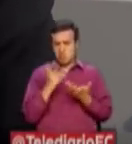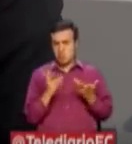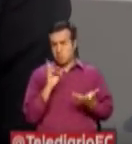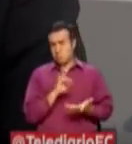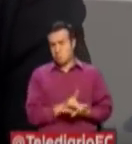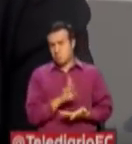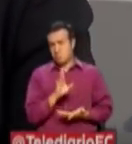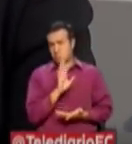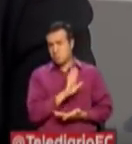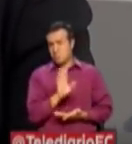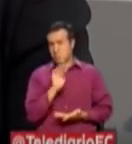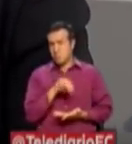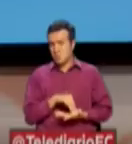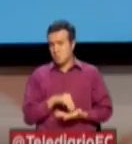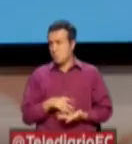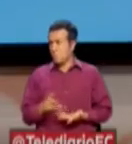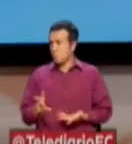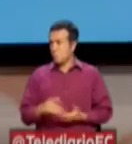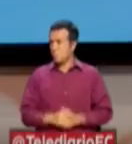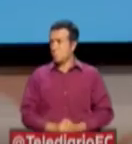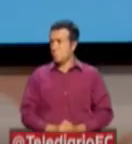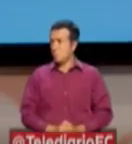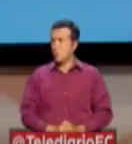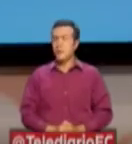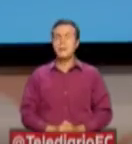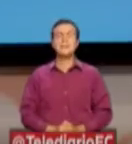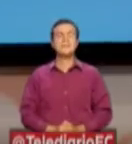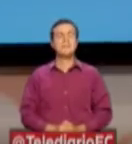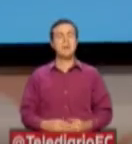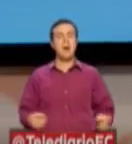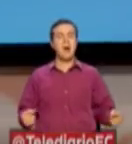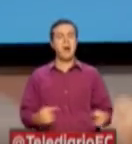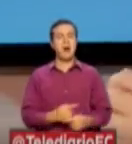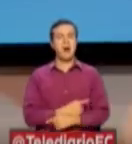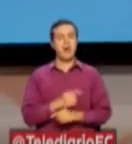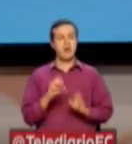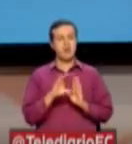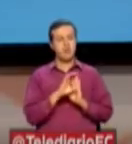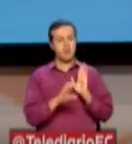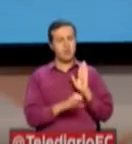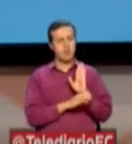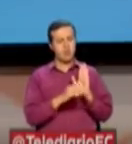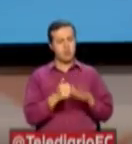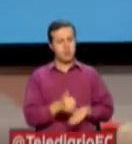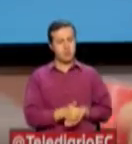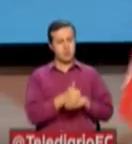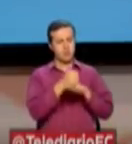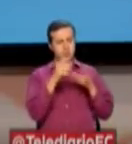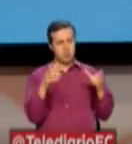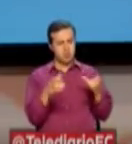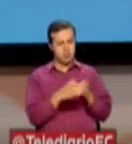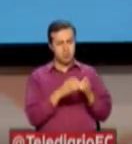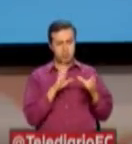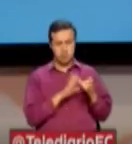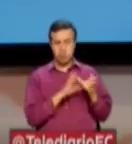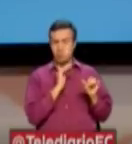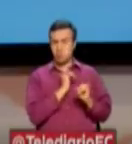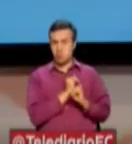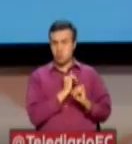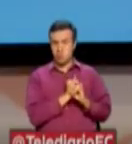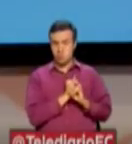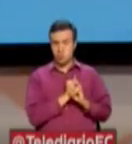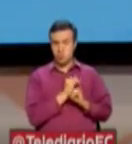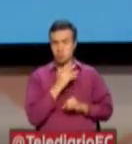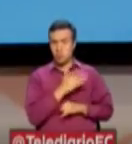a sus integrantes es que ahí caemos en una discrepancia de la corte constitucional es un organismo que se elige